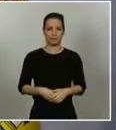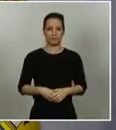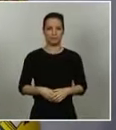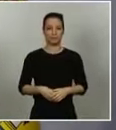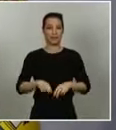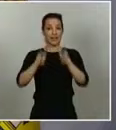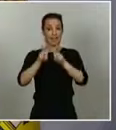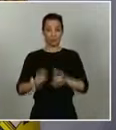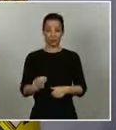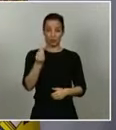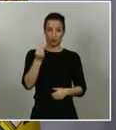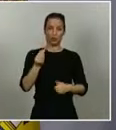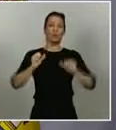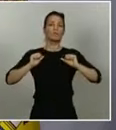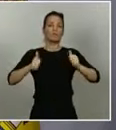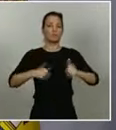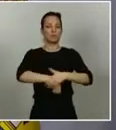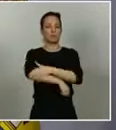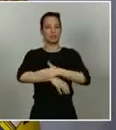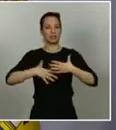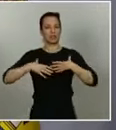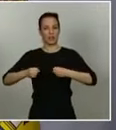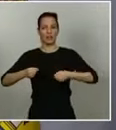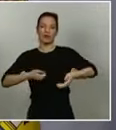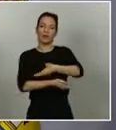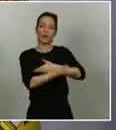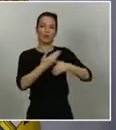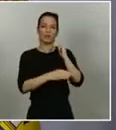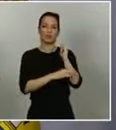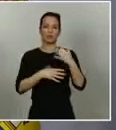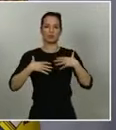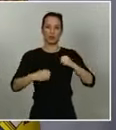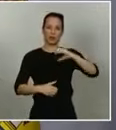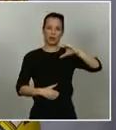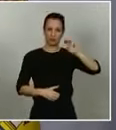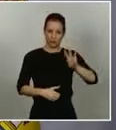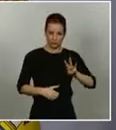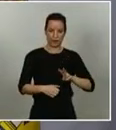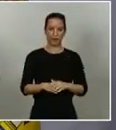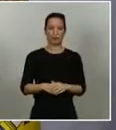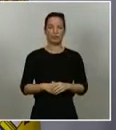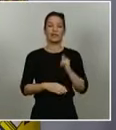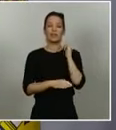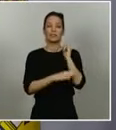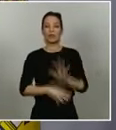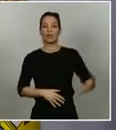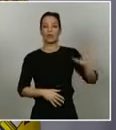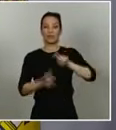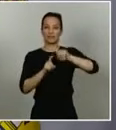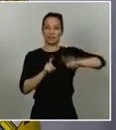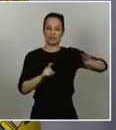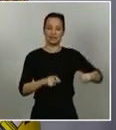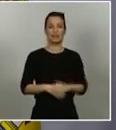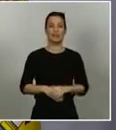marcha por el Ministerio de Sanidad en colaboración con el Instituto de Salud Carlos III, el Instituto Nacional de Estadística y todas las comunidades